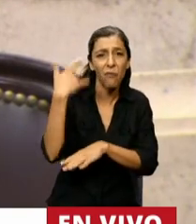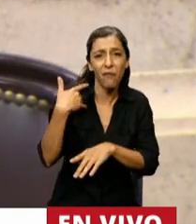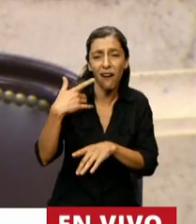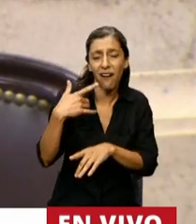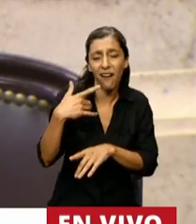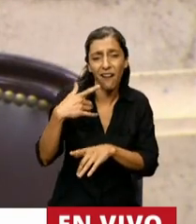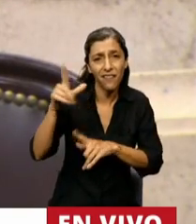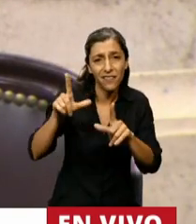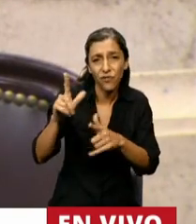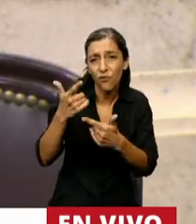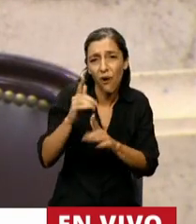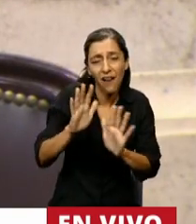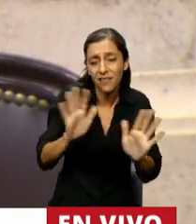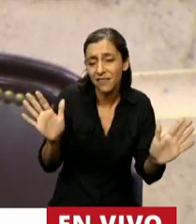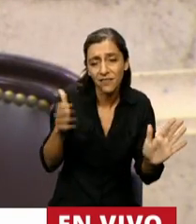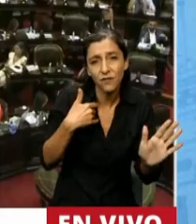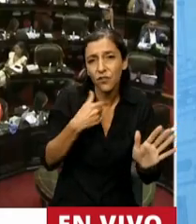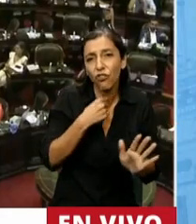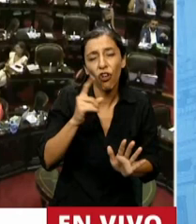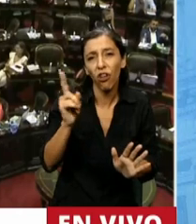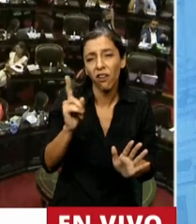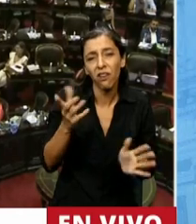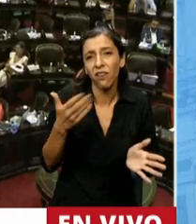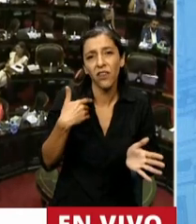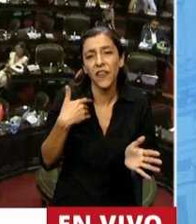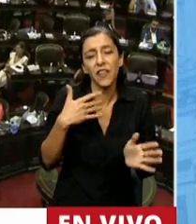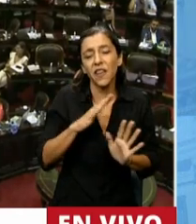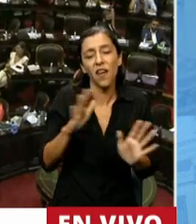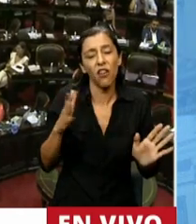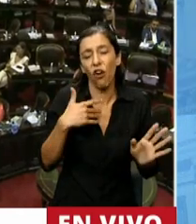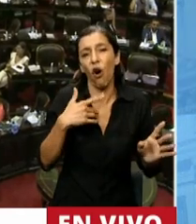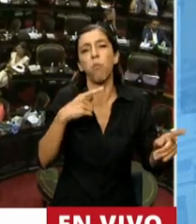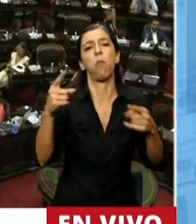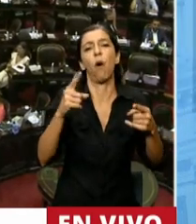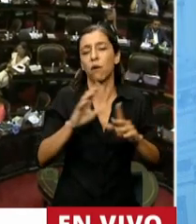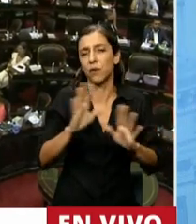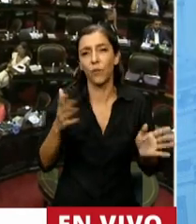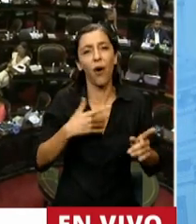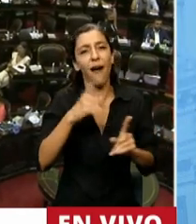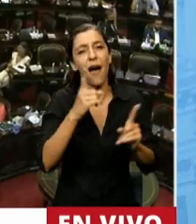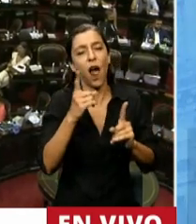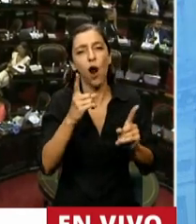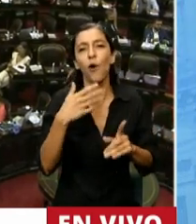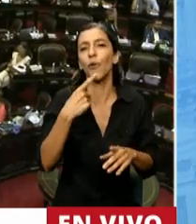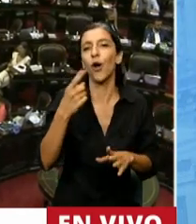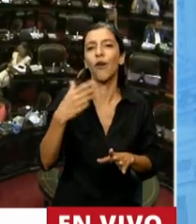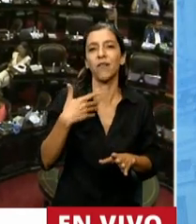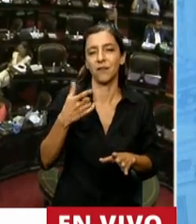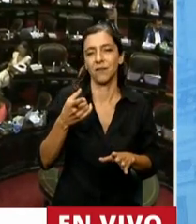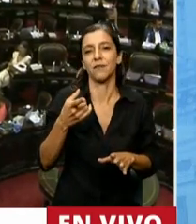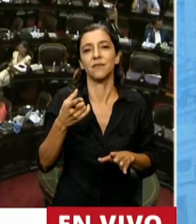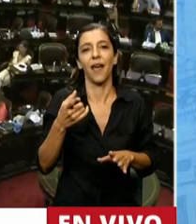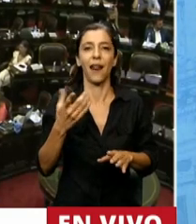sin ofender. Yo siempre renegué del teorema de Baglini, esa picardía que le hace mal a